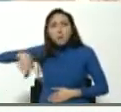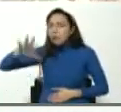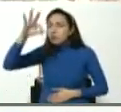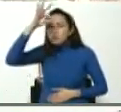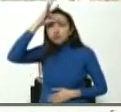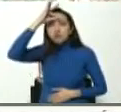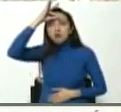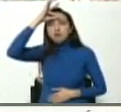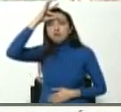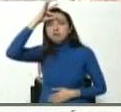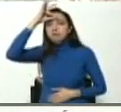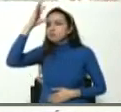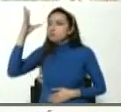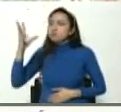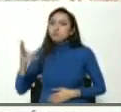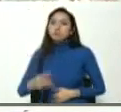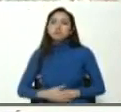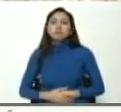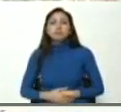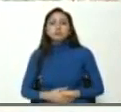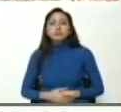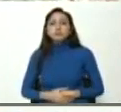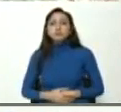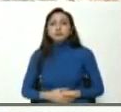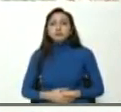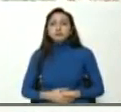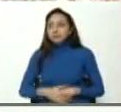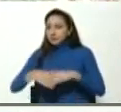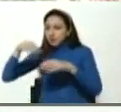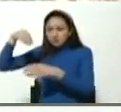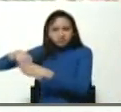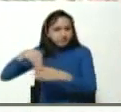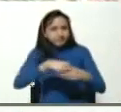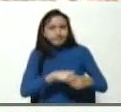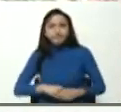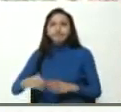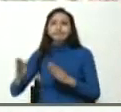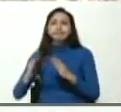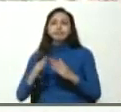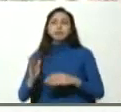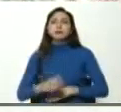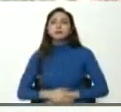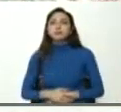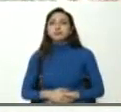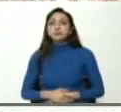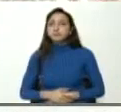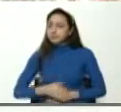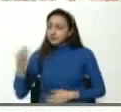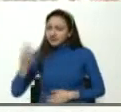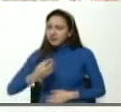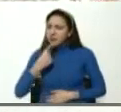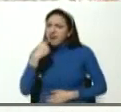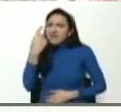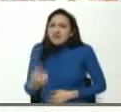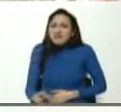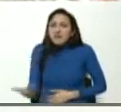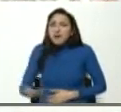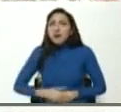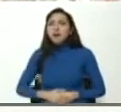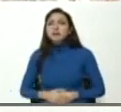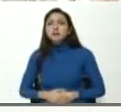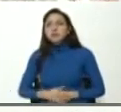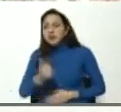lo supo y se quedó en su casa y siempre se decía que